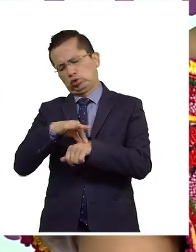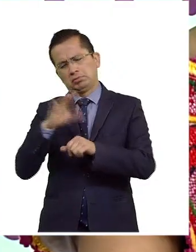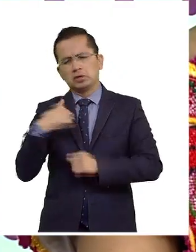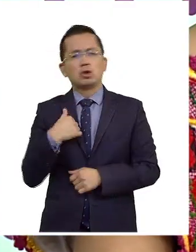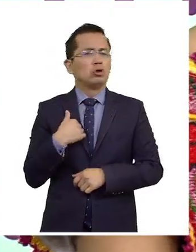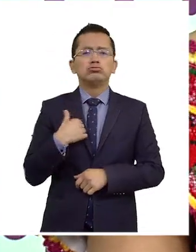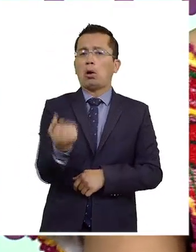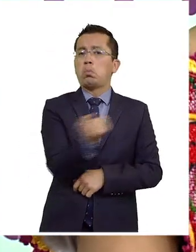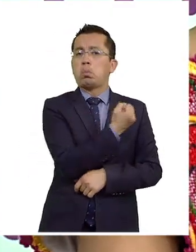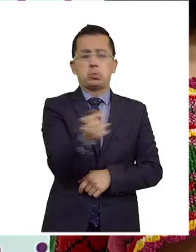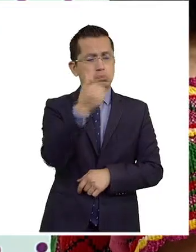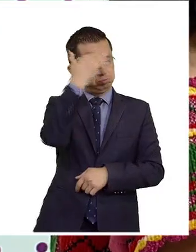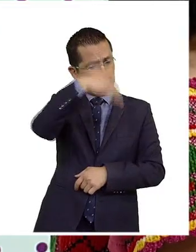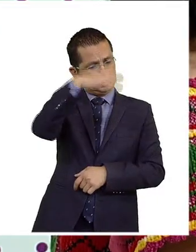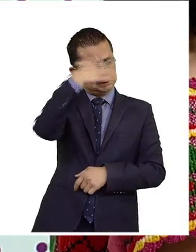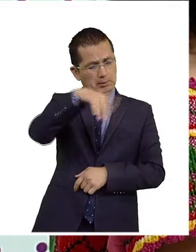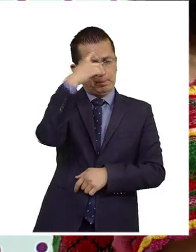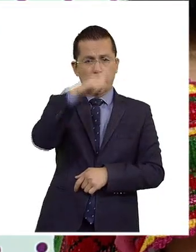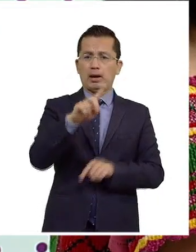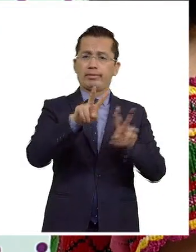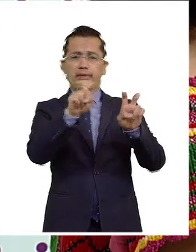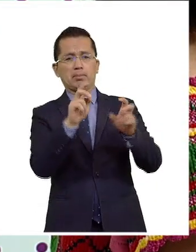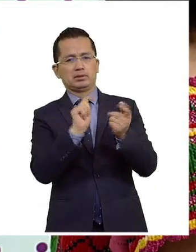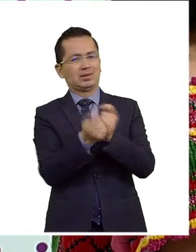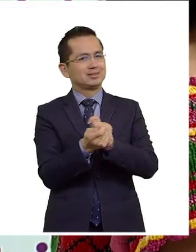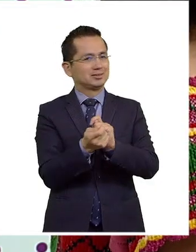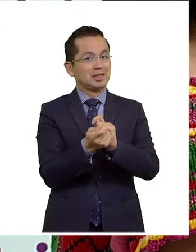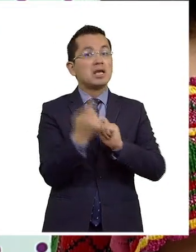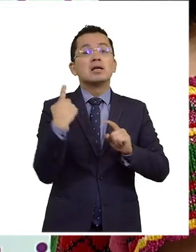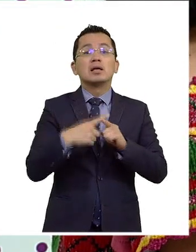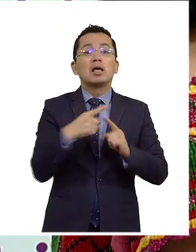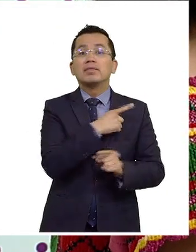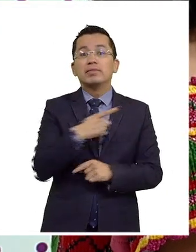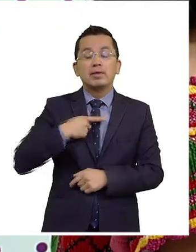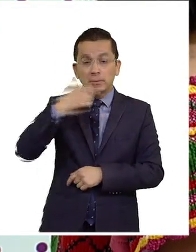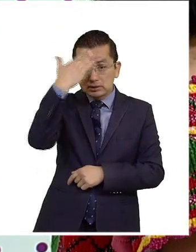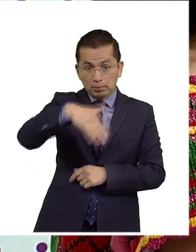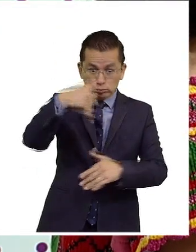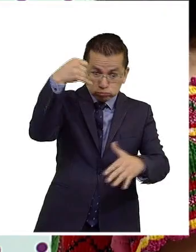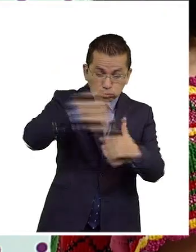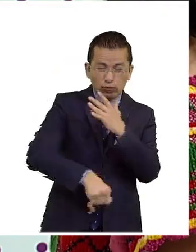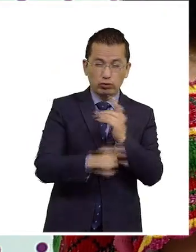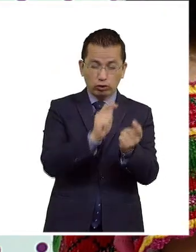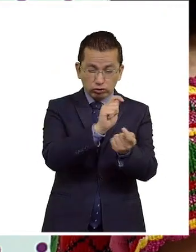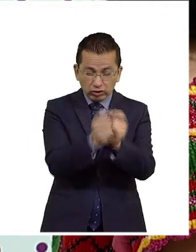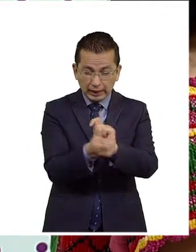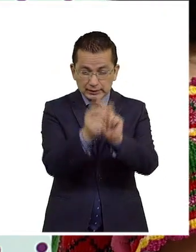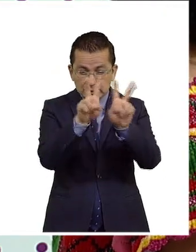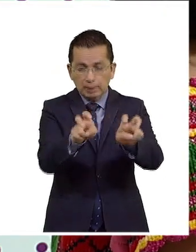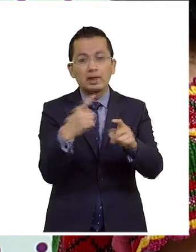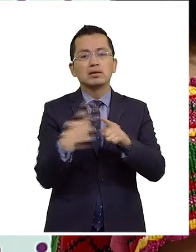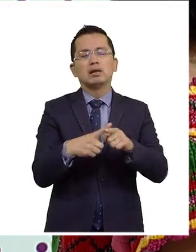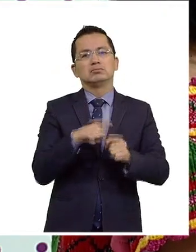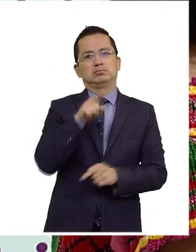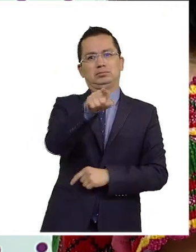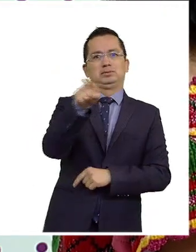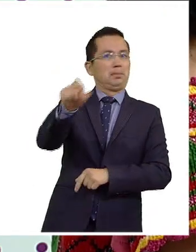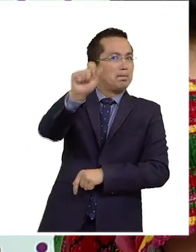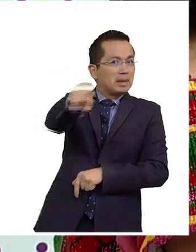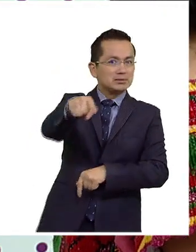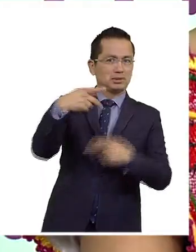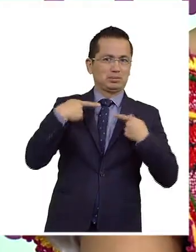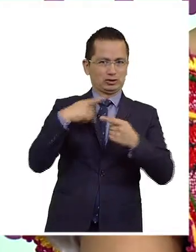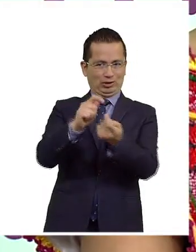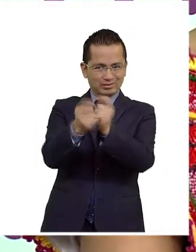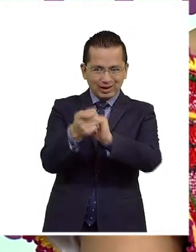en realidad son las mismas personas trans quienes pueden ser expertas acerca de cómo se vive, ¿no? Claro.